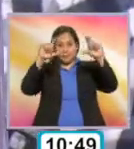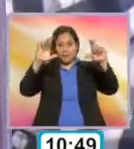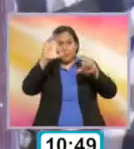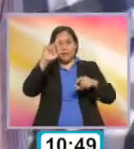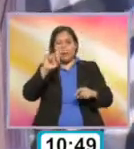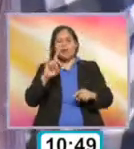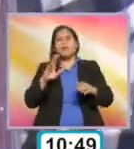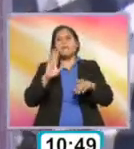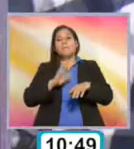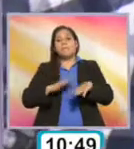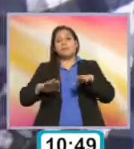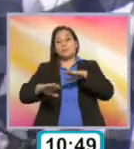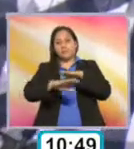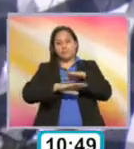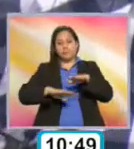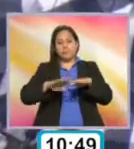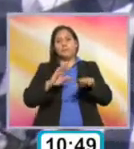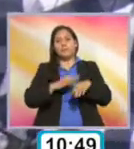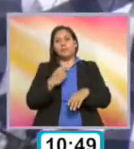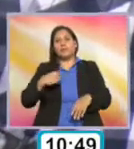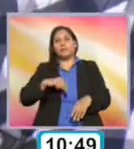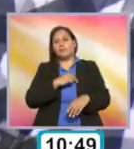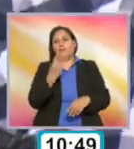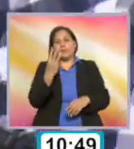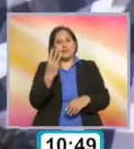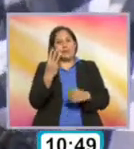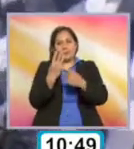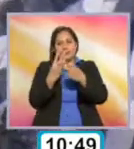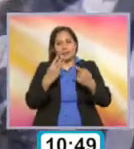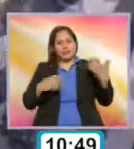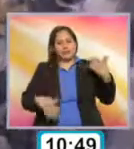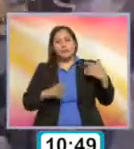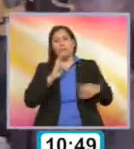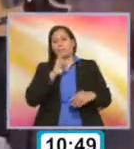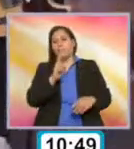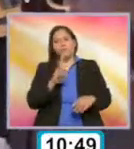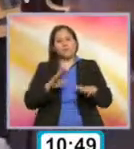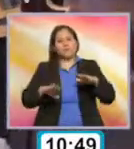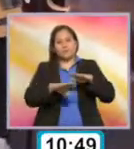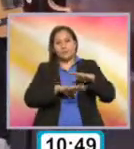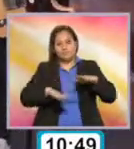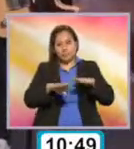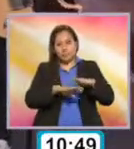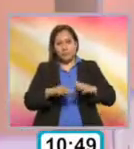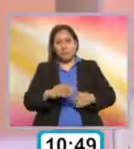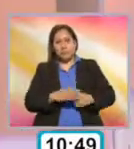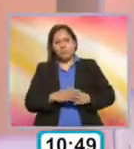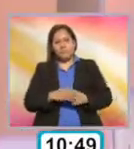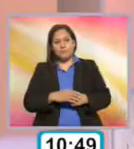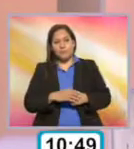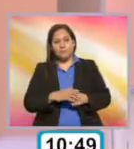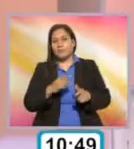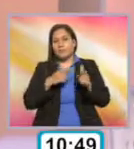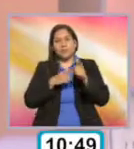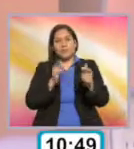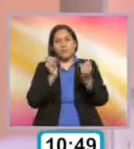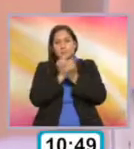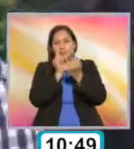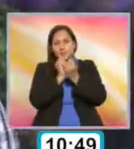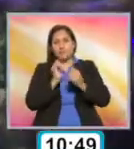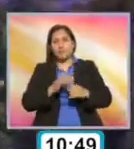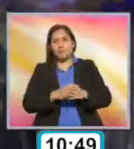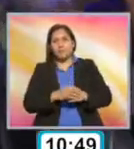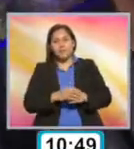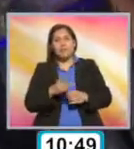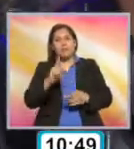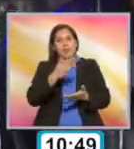llama Lo Más Básico, precisamente porque pues, somos nada más nosotros tres, nuestras guitarras y voces, que es lo más básico, y seguimos igual. Aparte